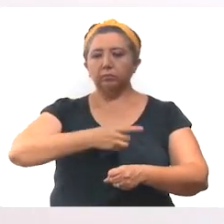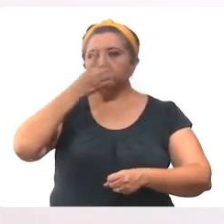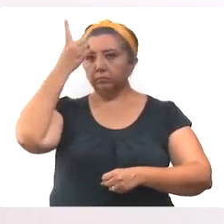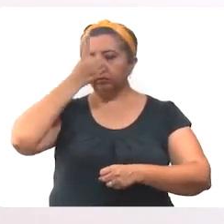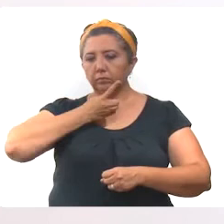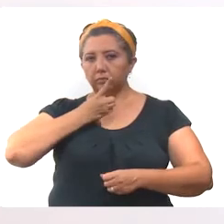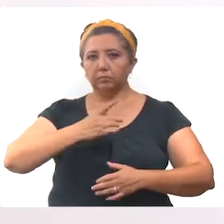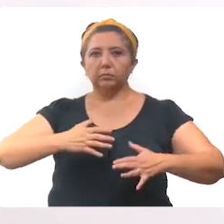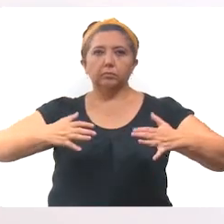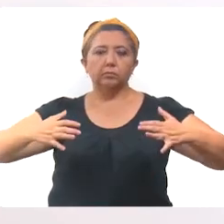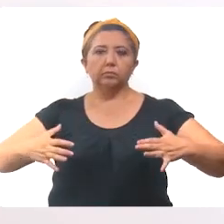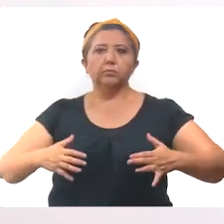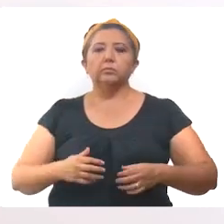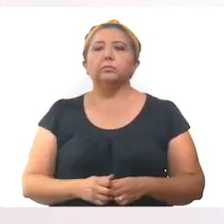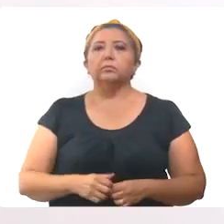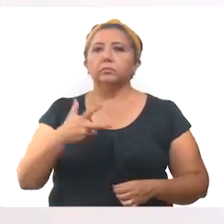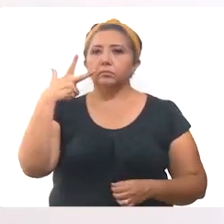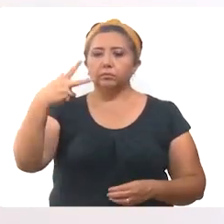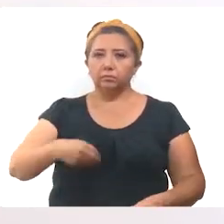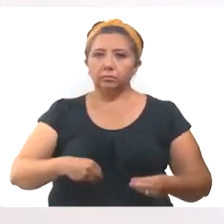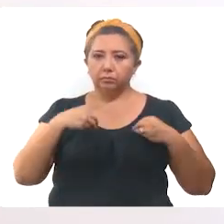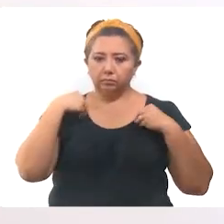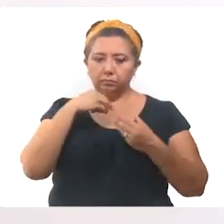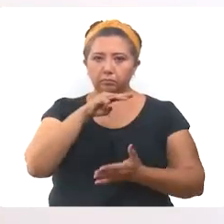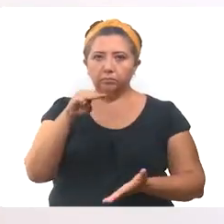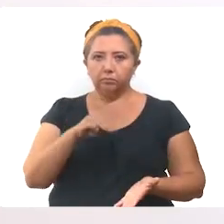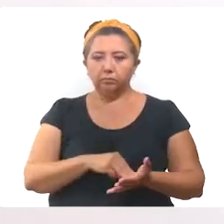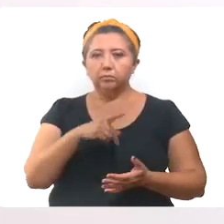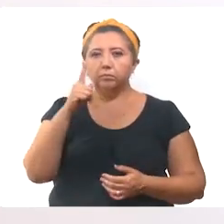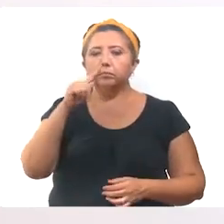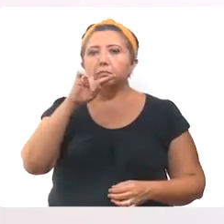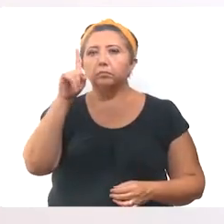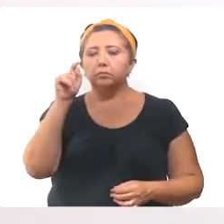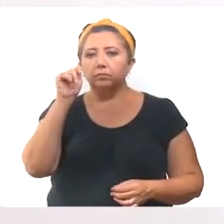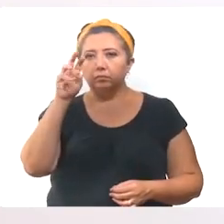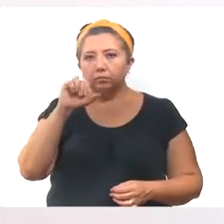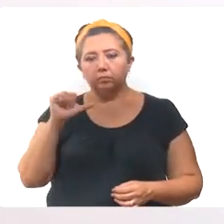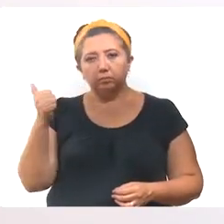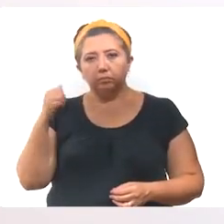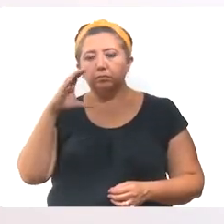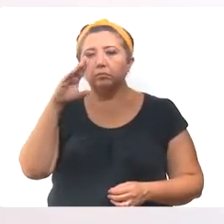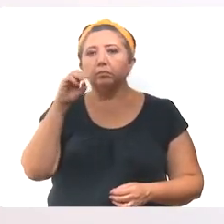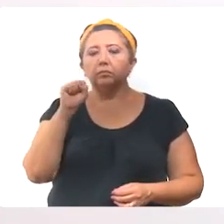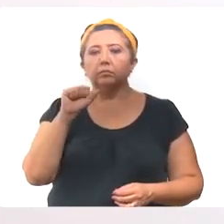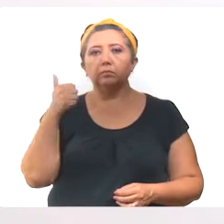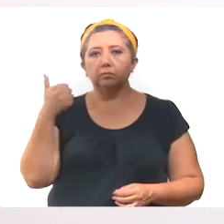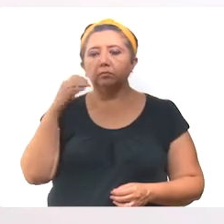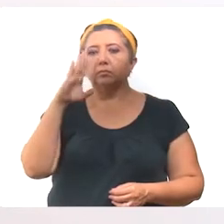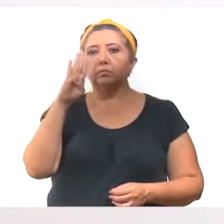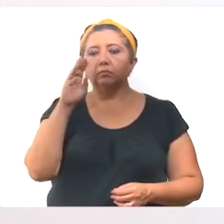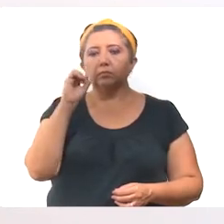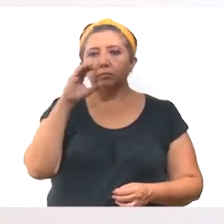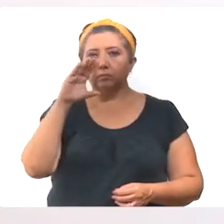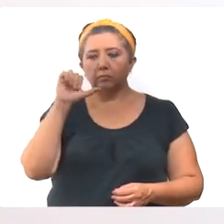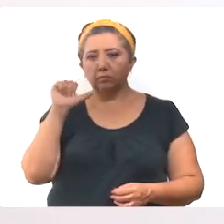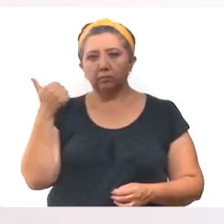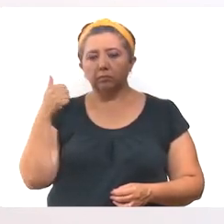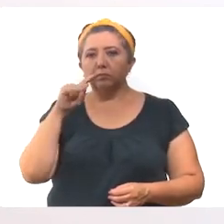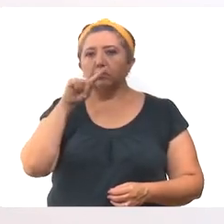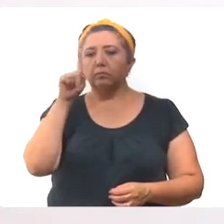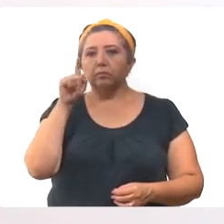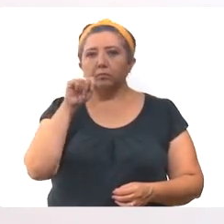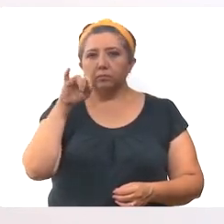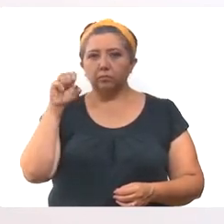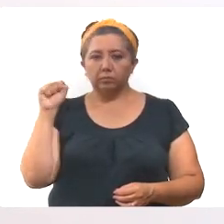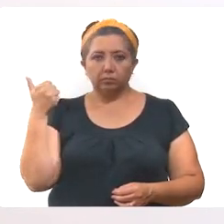arterial, diabetes y obesidad. 8 residían en Mérida, 1 en Silam González, 1 en Canzacap, 1 en Bocobá, 1 en Citás,